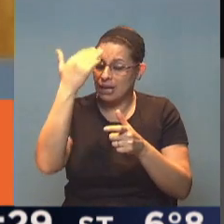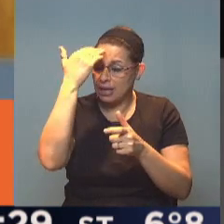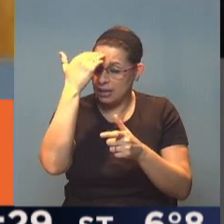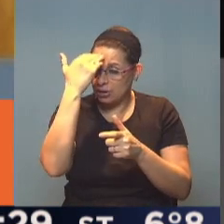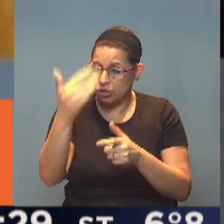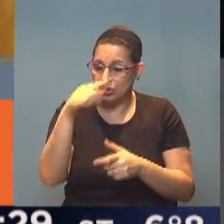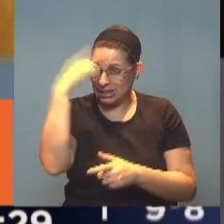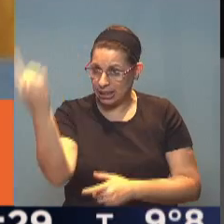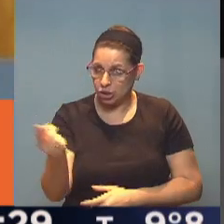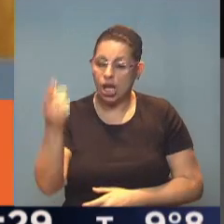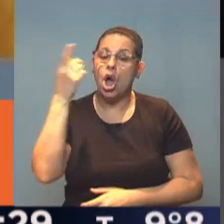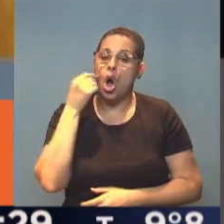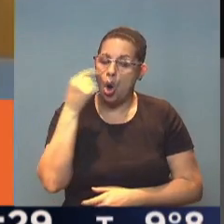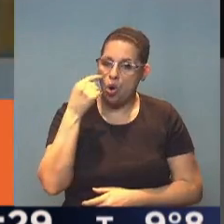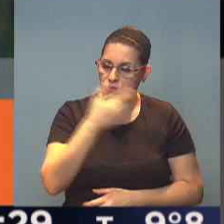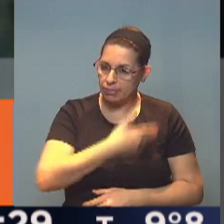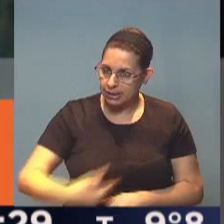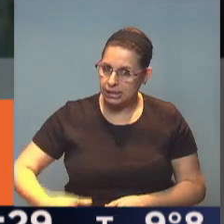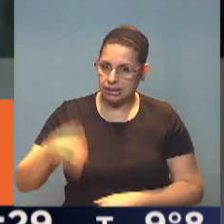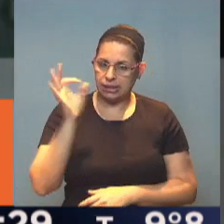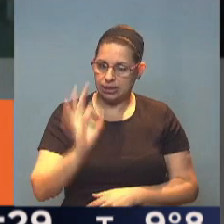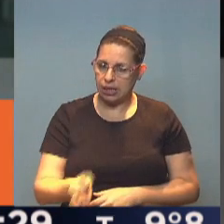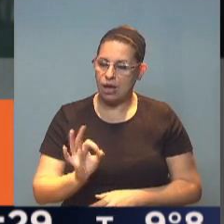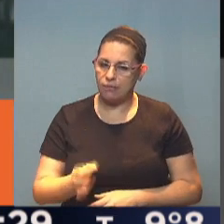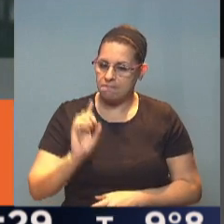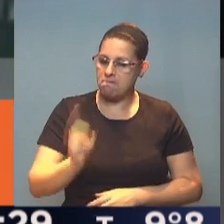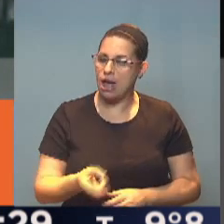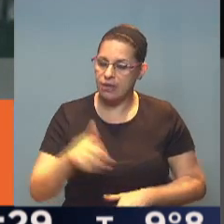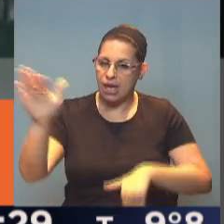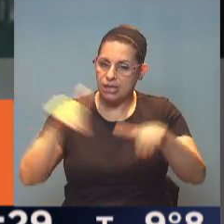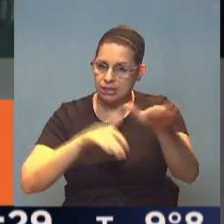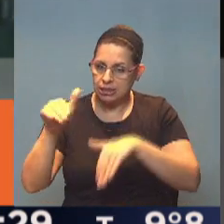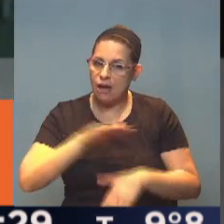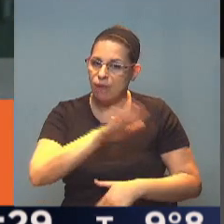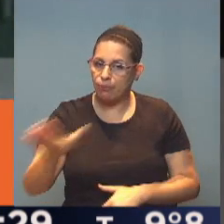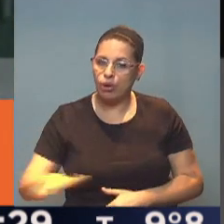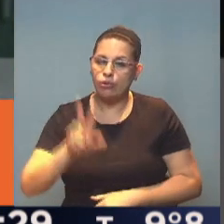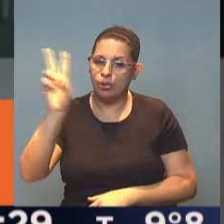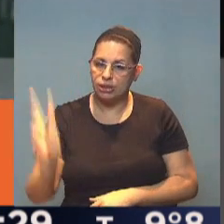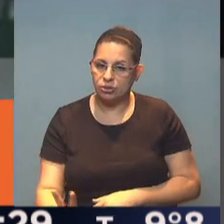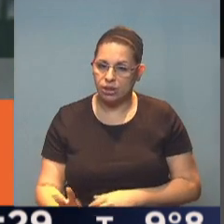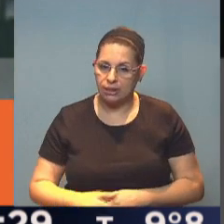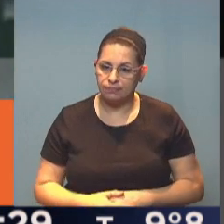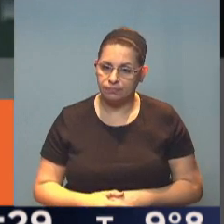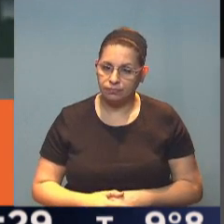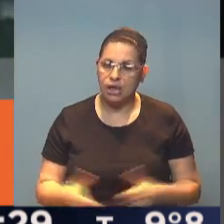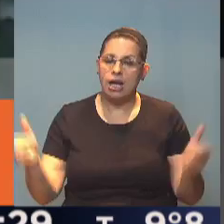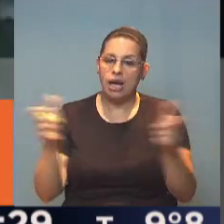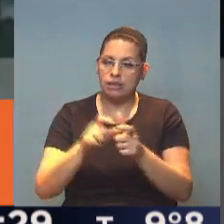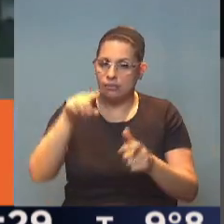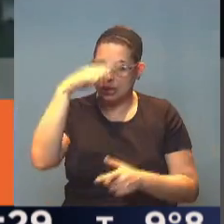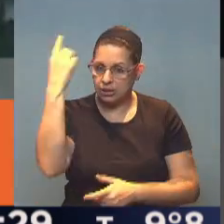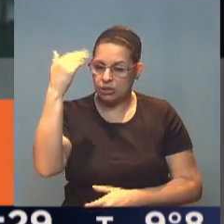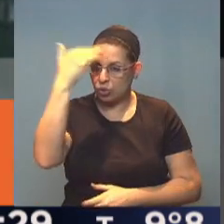él, tomando la iniciativa, bueno, convocó al pueblo de Venezuela a una Asamblea